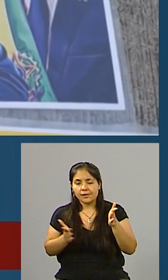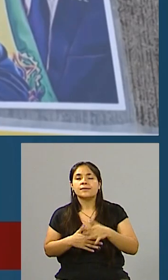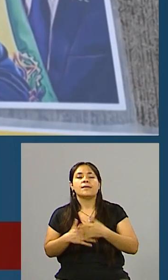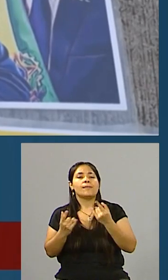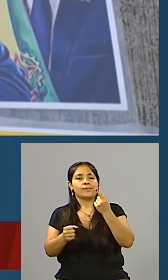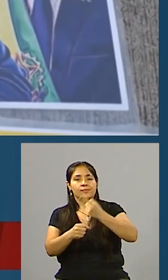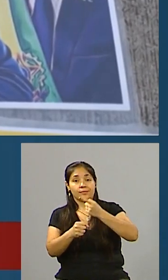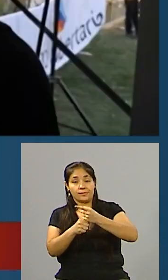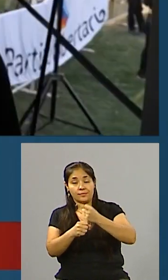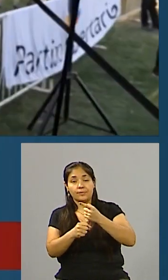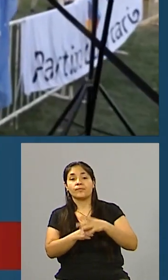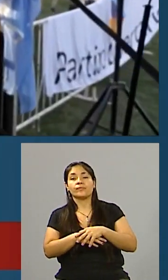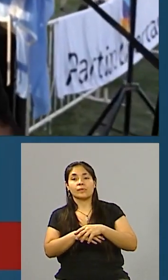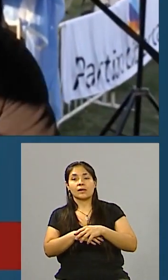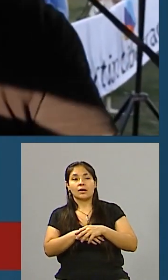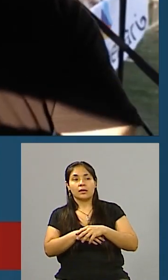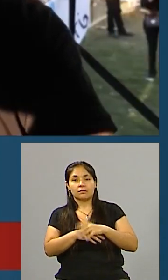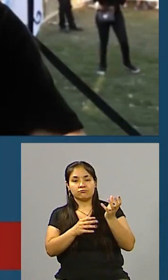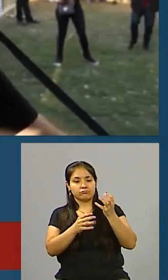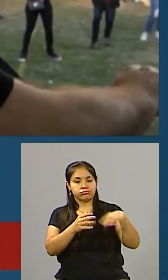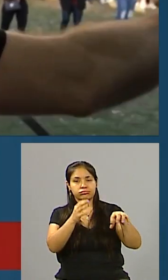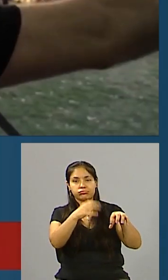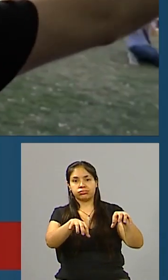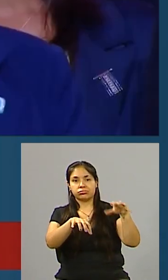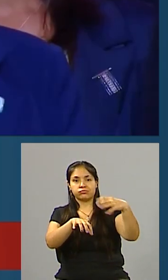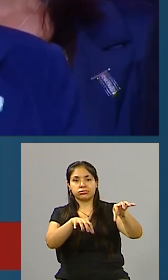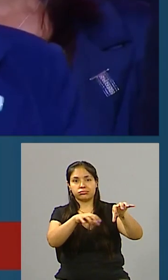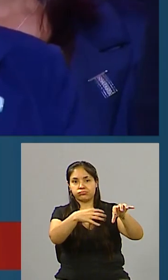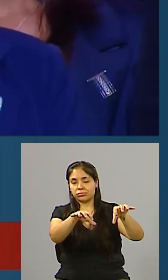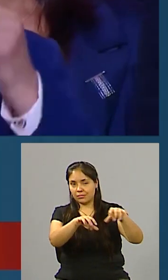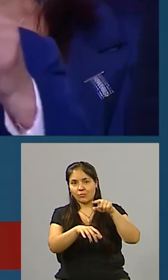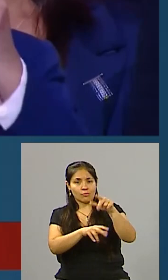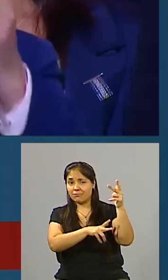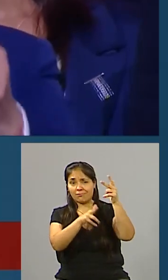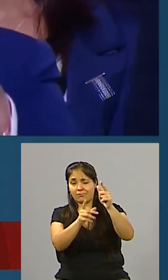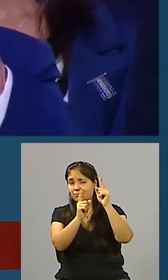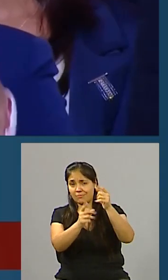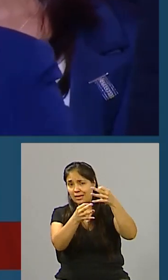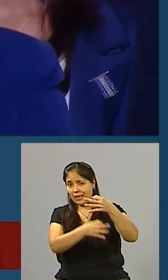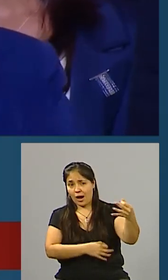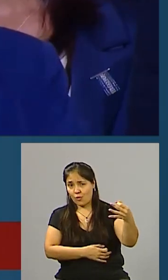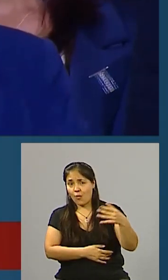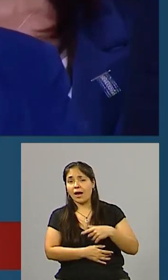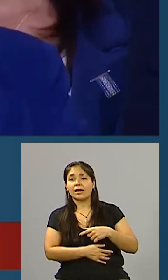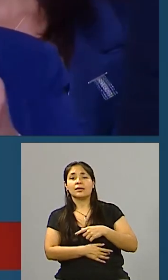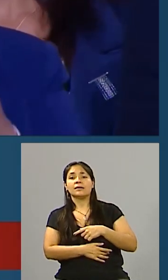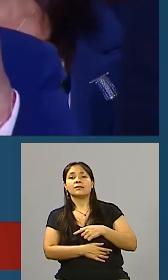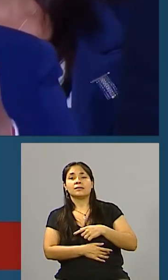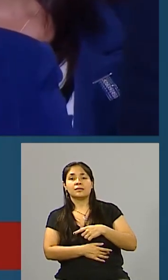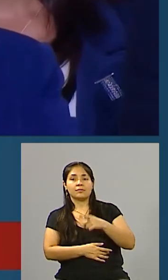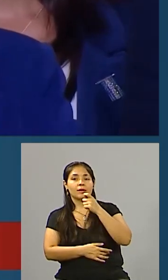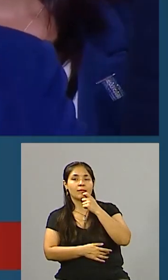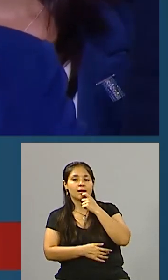fíjate, estas rupturas o este resquebrajamiento que vos bien marcás, y que creo que ahí ya tiene un socio menos, que es el caso de la